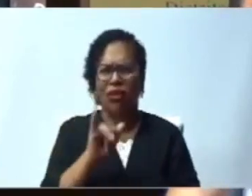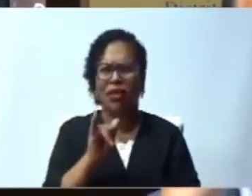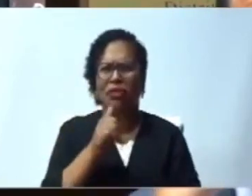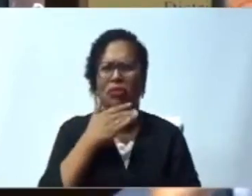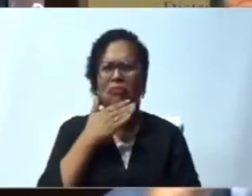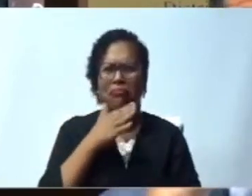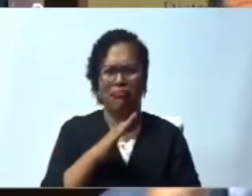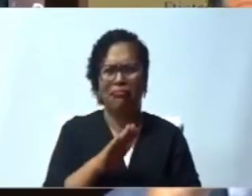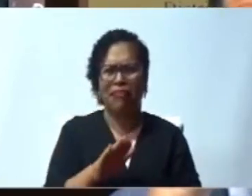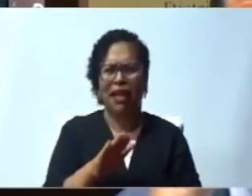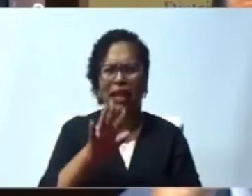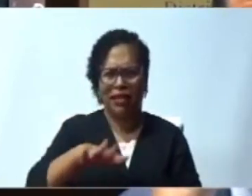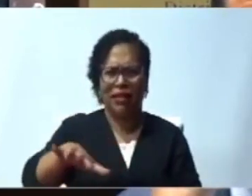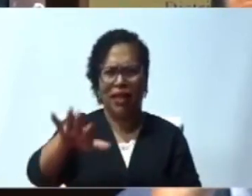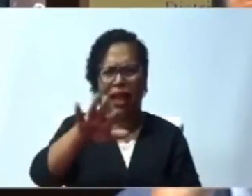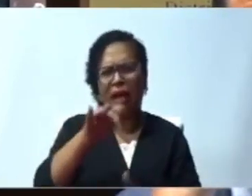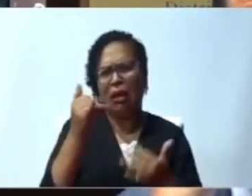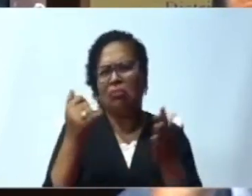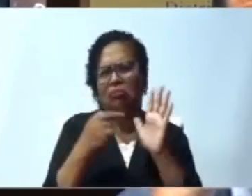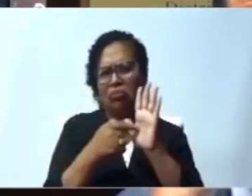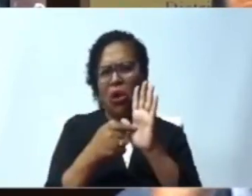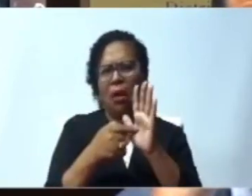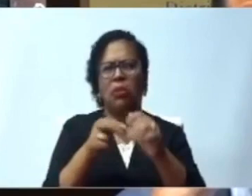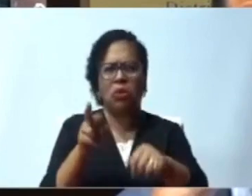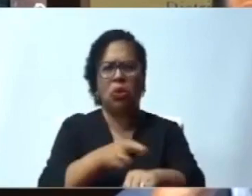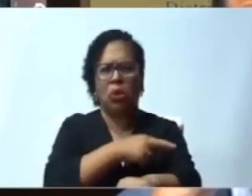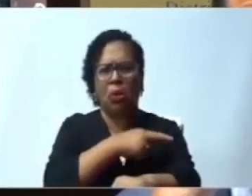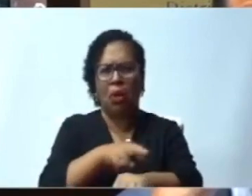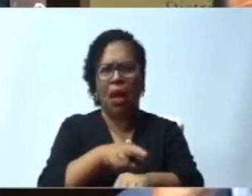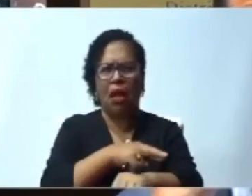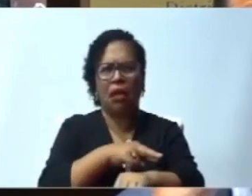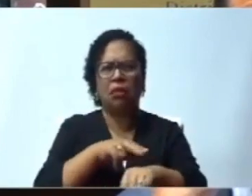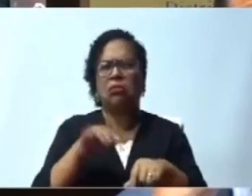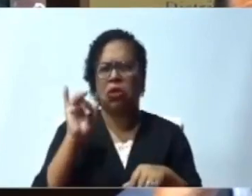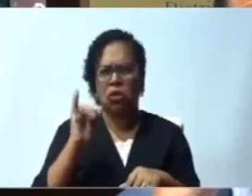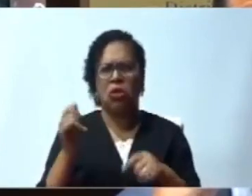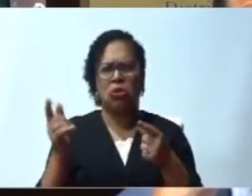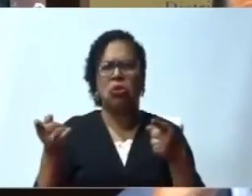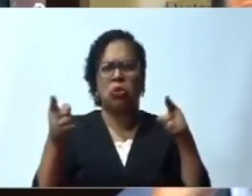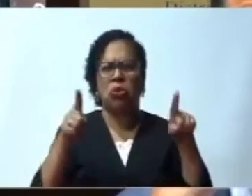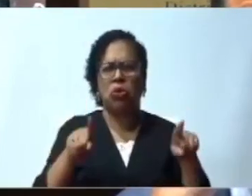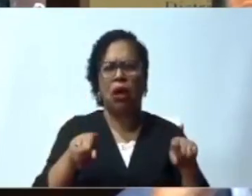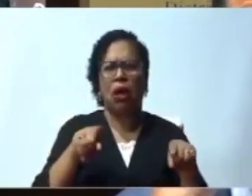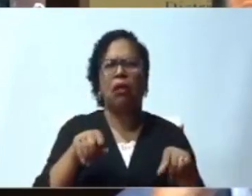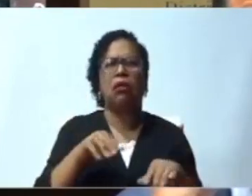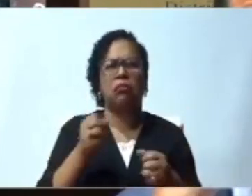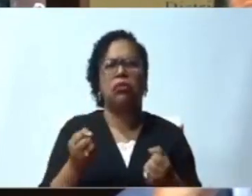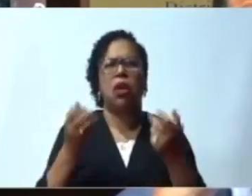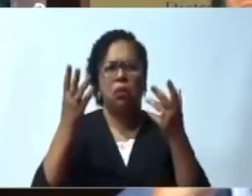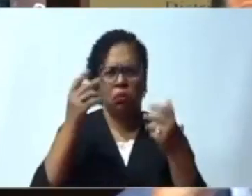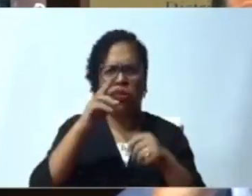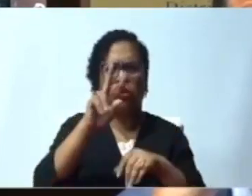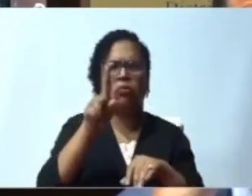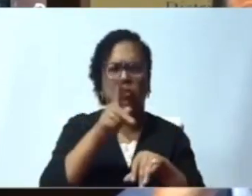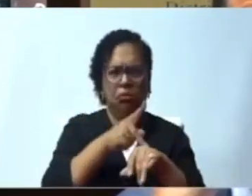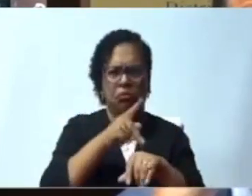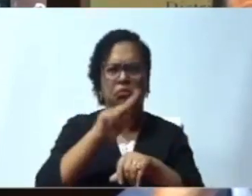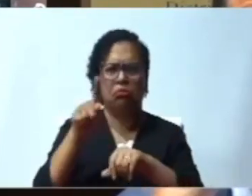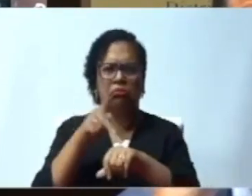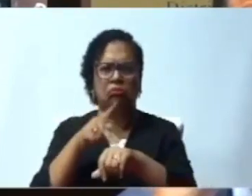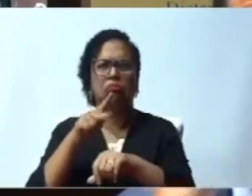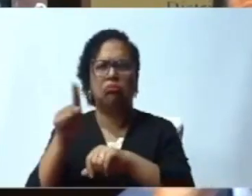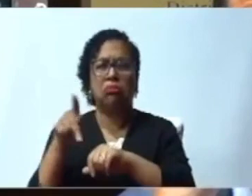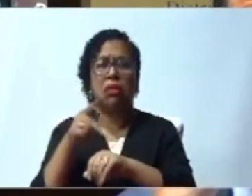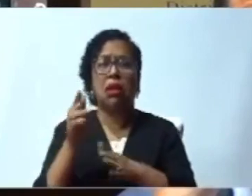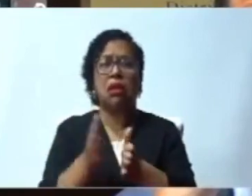replica en el país entero. He visto todo este periodo que se han pedido edificios para oficinas